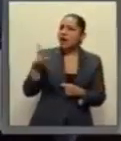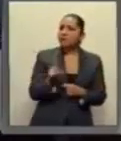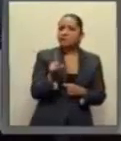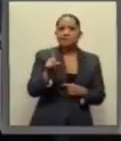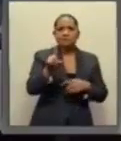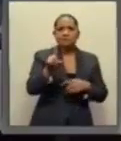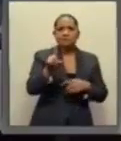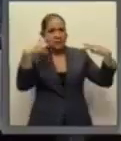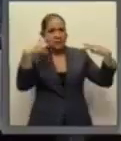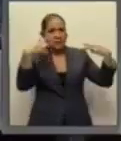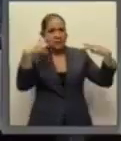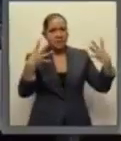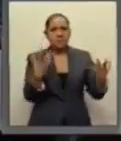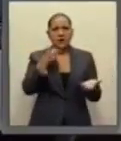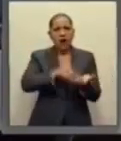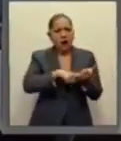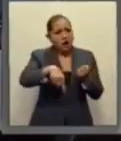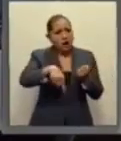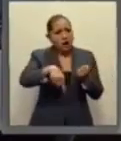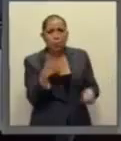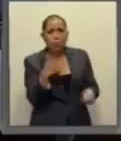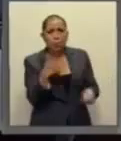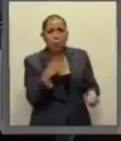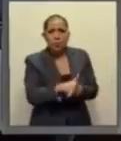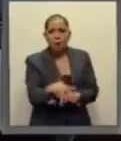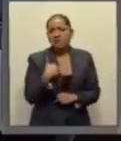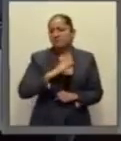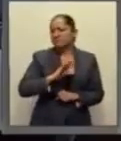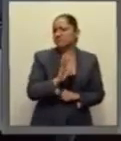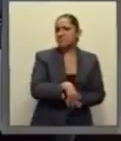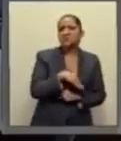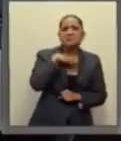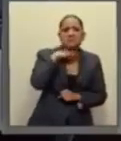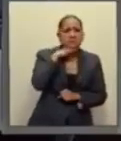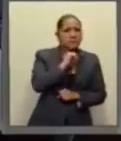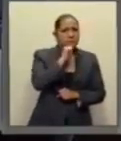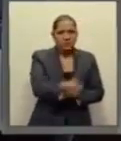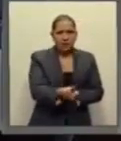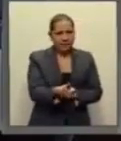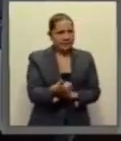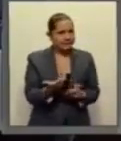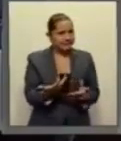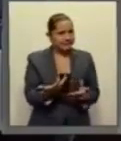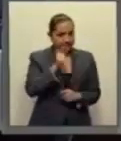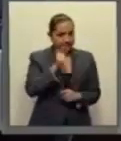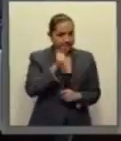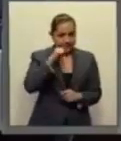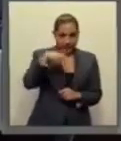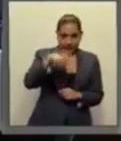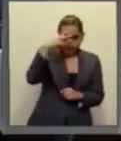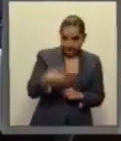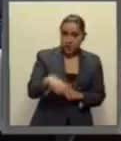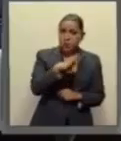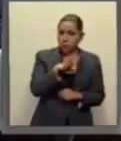insensibilidad frente a las necesidades más apremiantes y básicas de la población. Mientras en México a diario miles